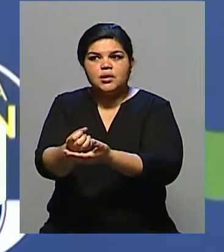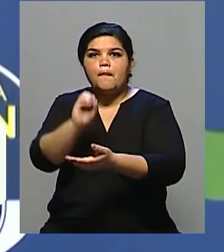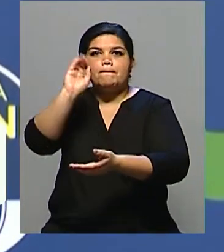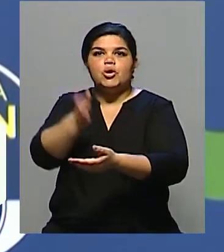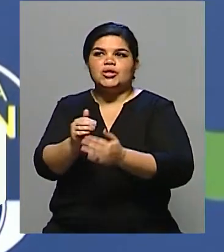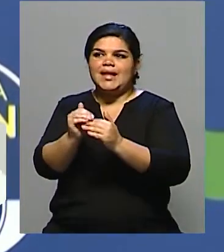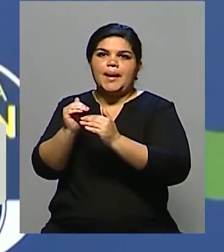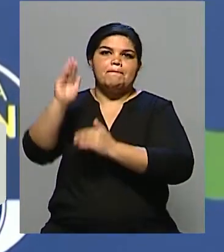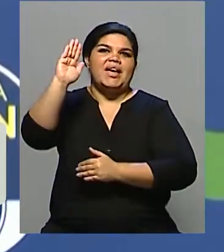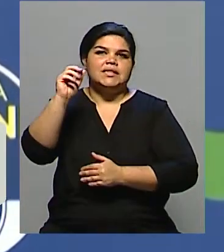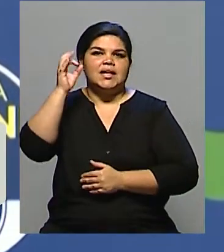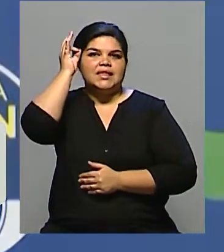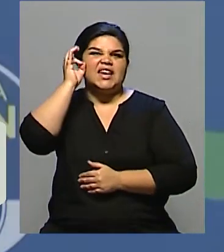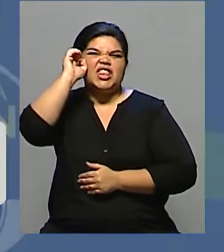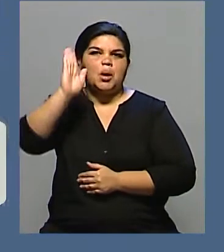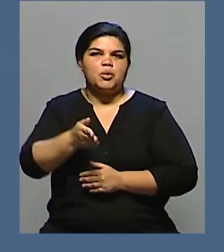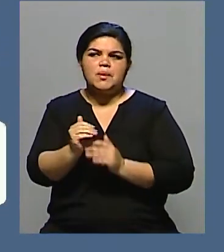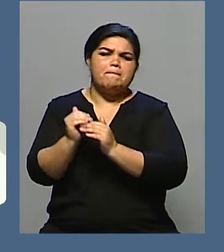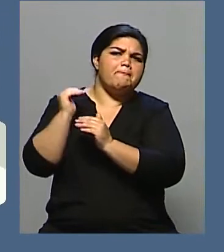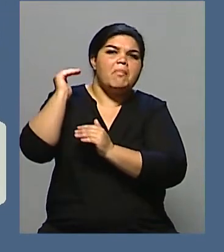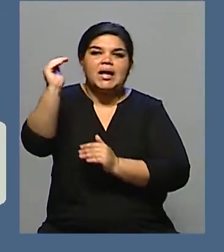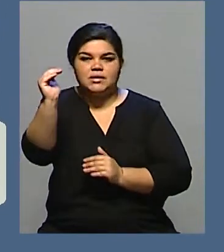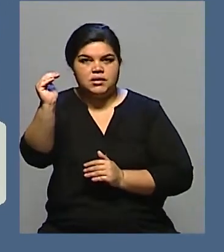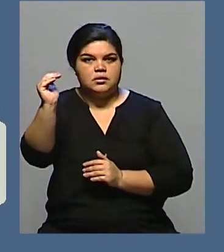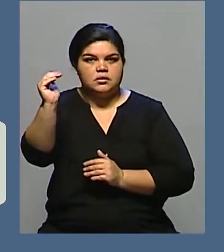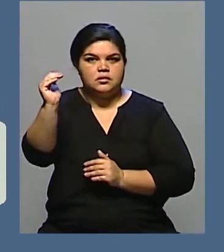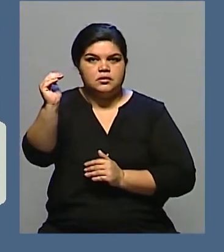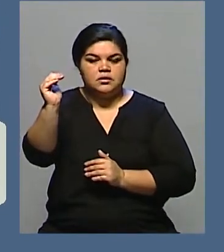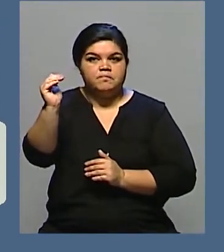el 30%. Entonces,